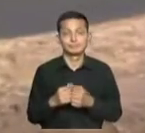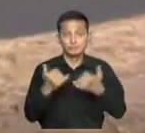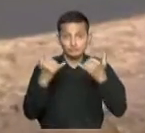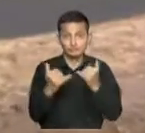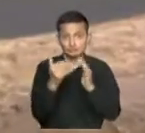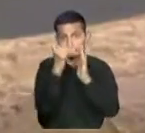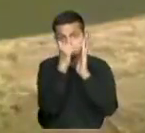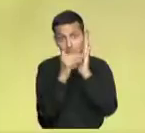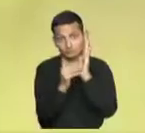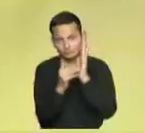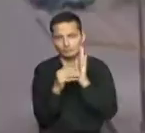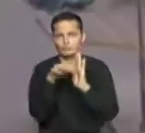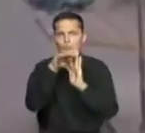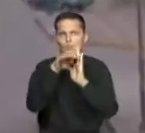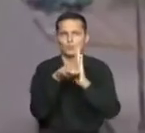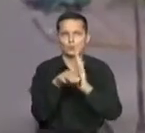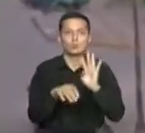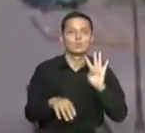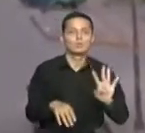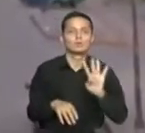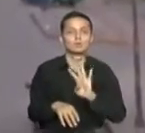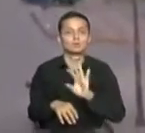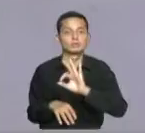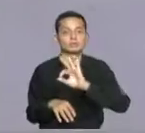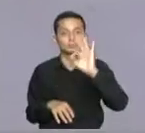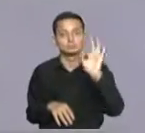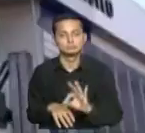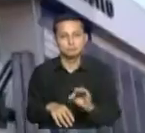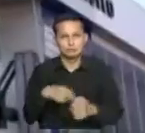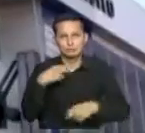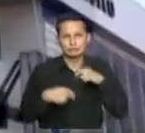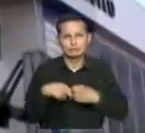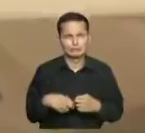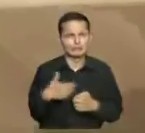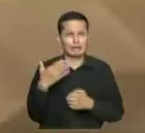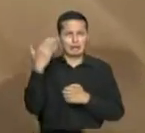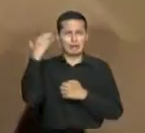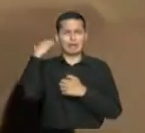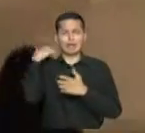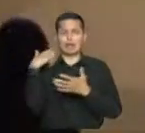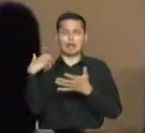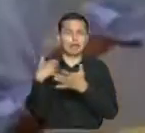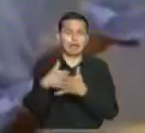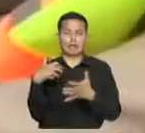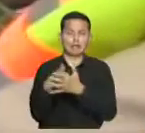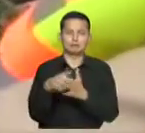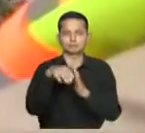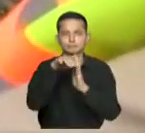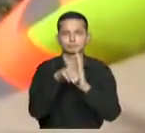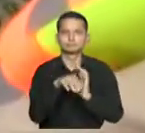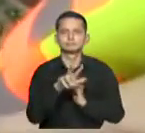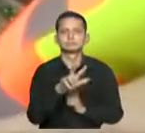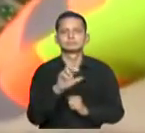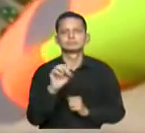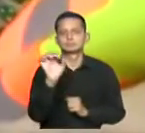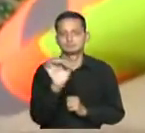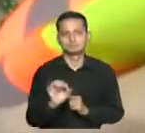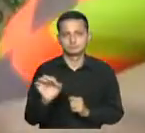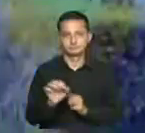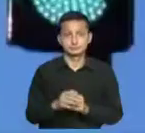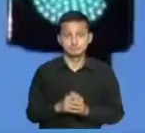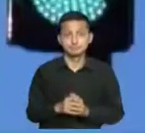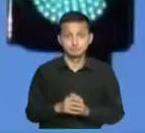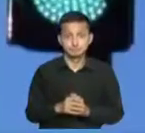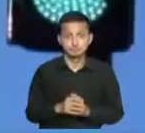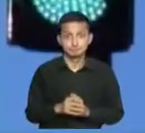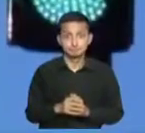establece una reducción que va del 44% de eventos en 2015 a un 30% en 2016. En